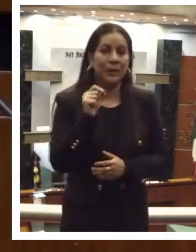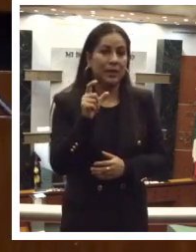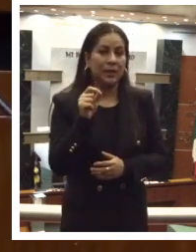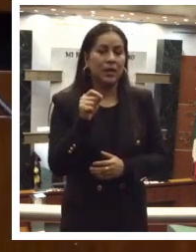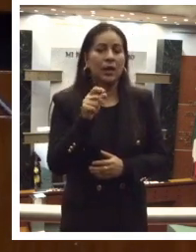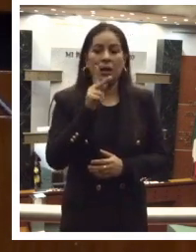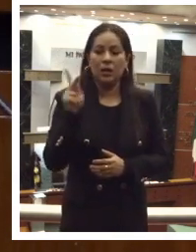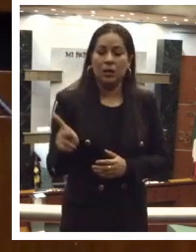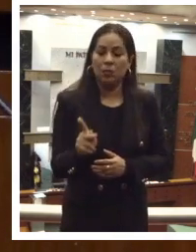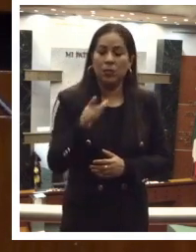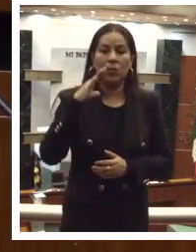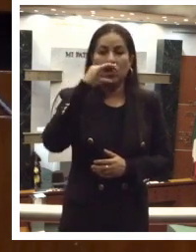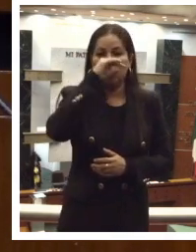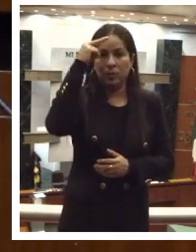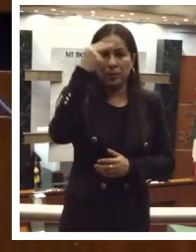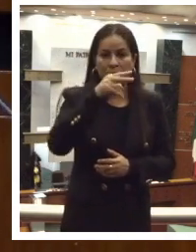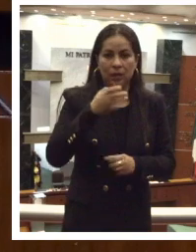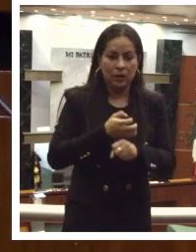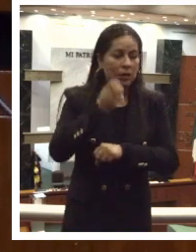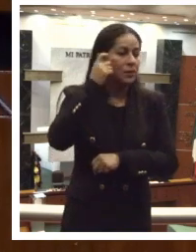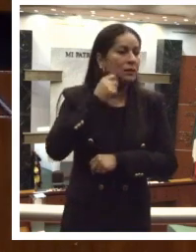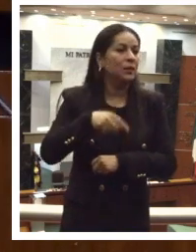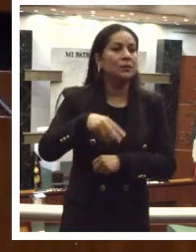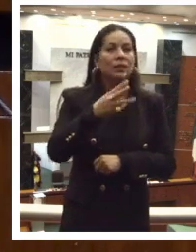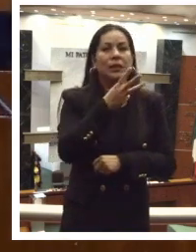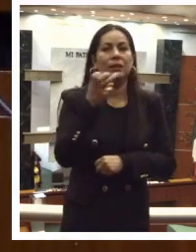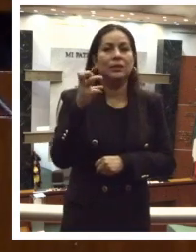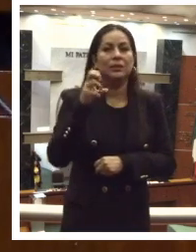la población afromexicana en Guerrero es de